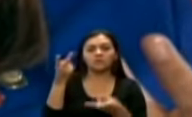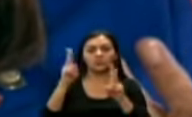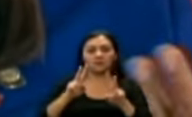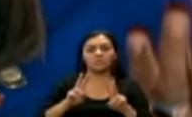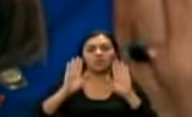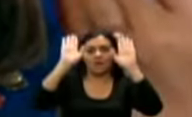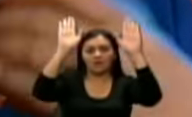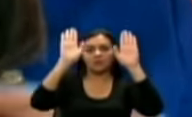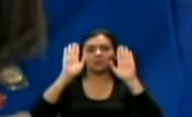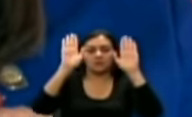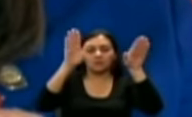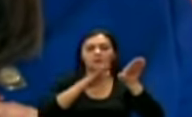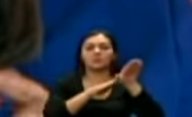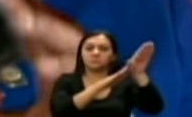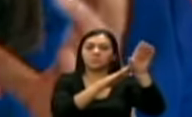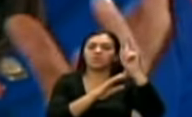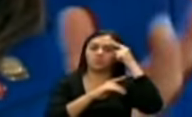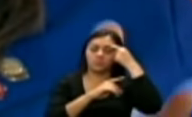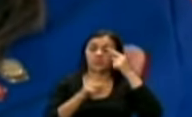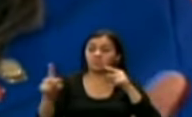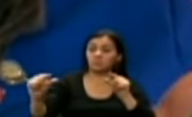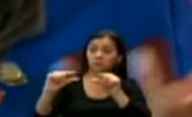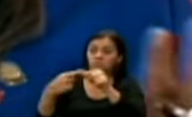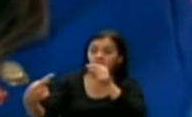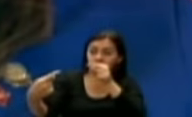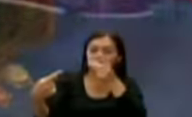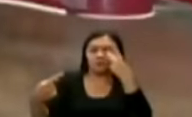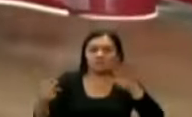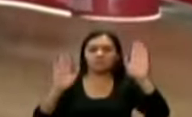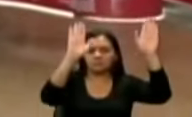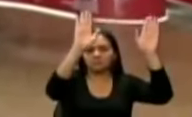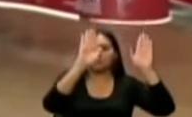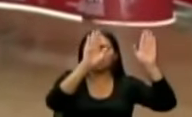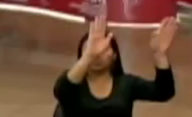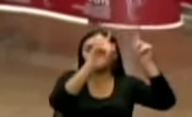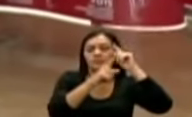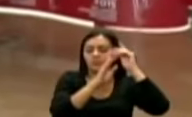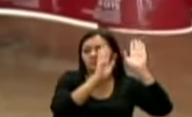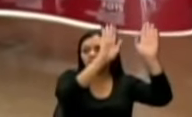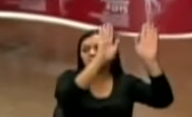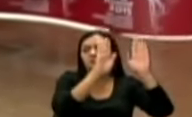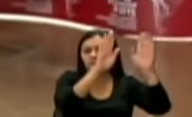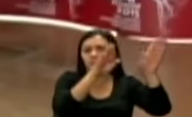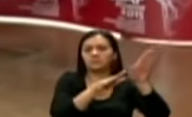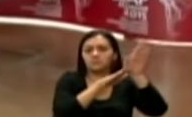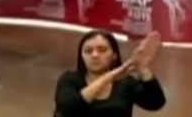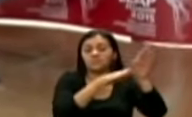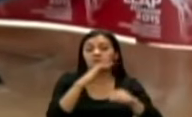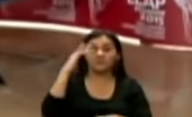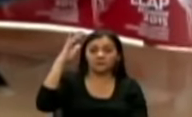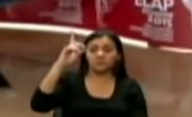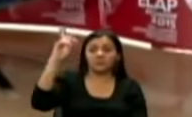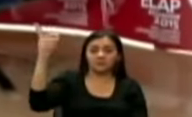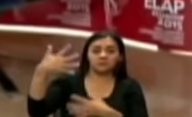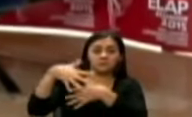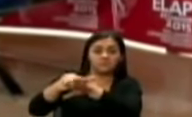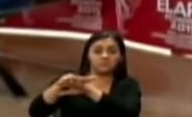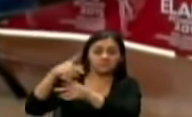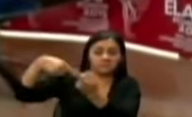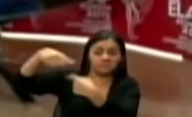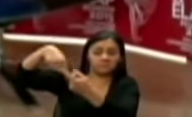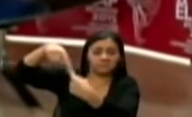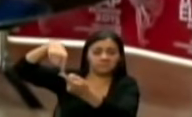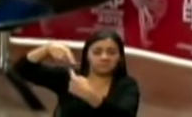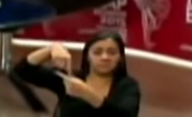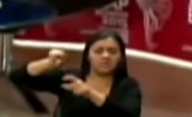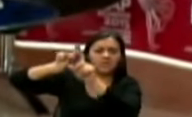la calle a dar respaldo al gobierno. Entonces, las movilizaciones que impulsa la derecha, porque se involucran, ¿verdad?, la oligarquía, y vemos